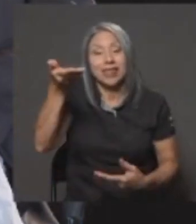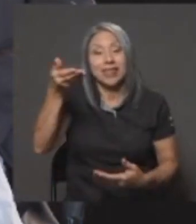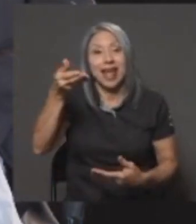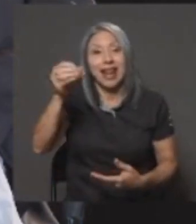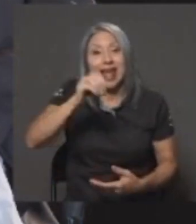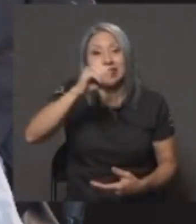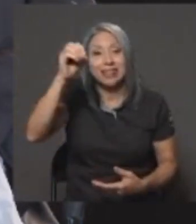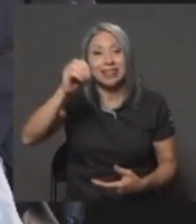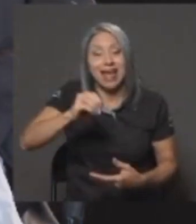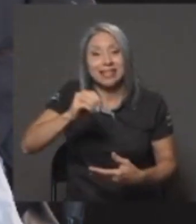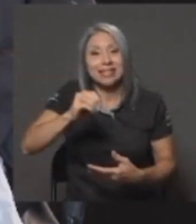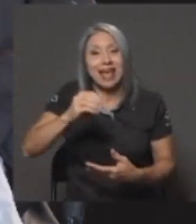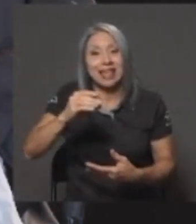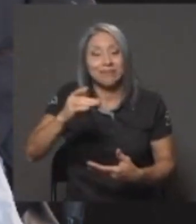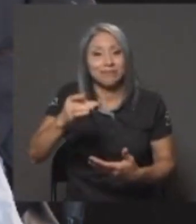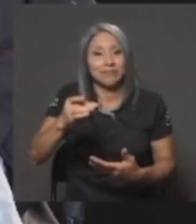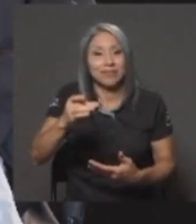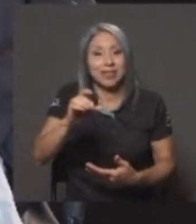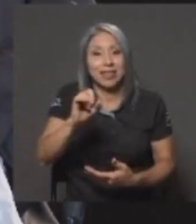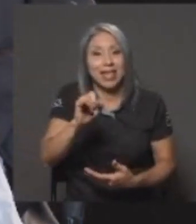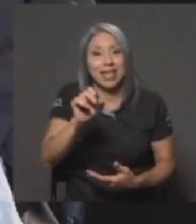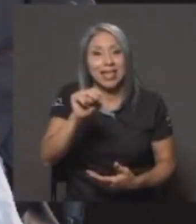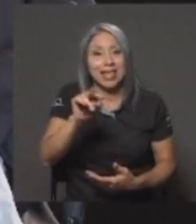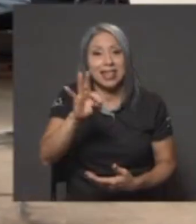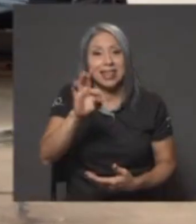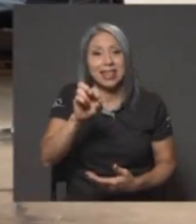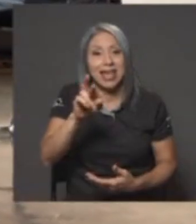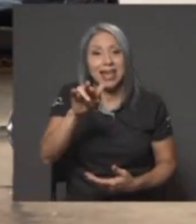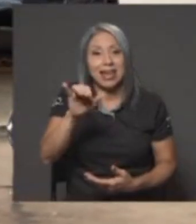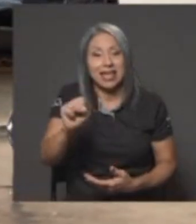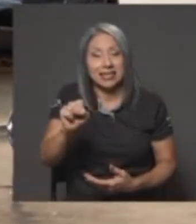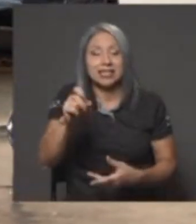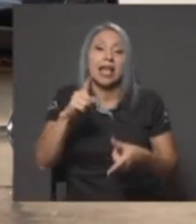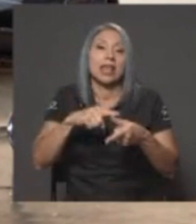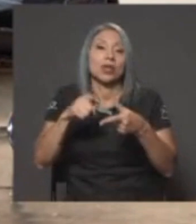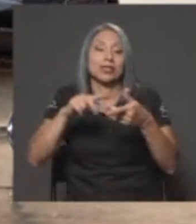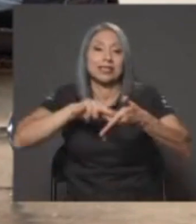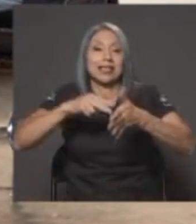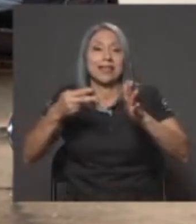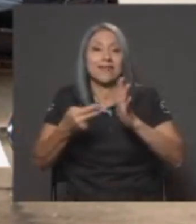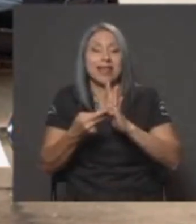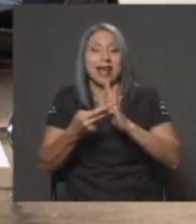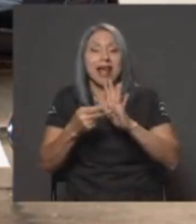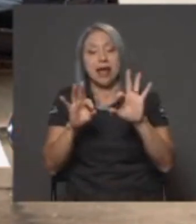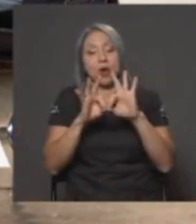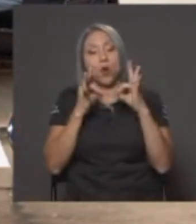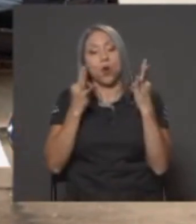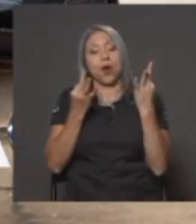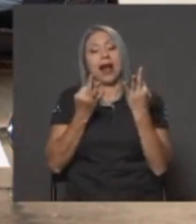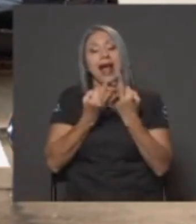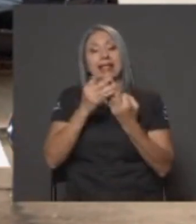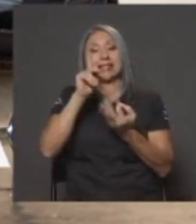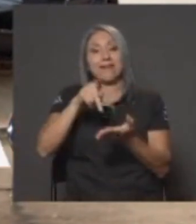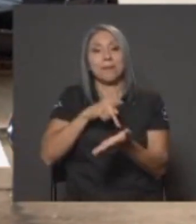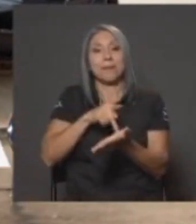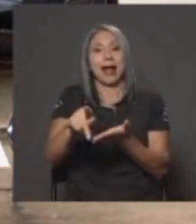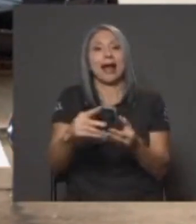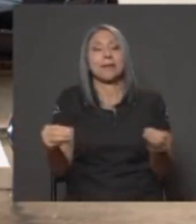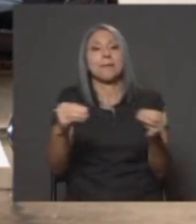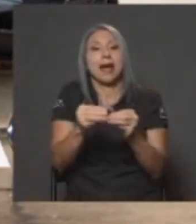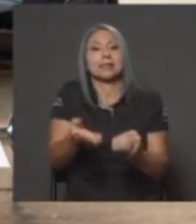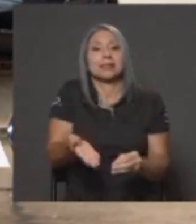de interés, los hogares van a tener que pagar más por sus